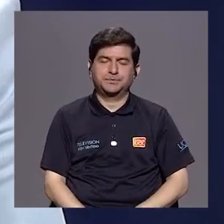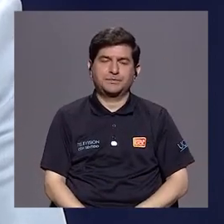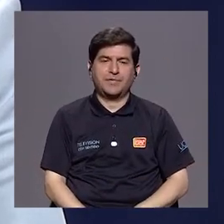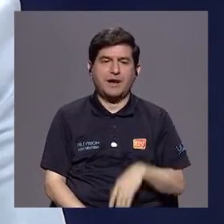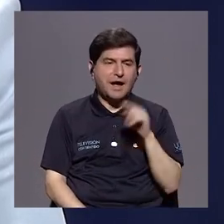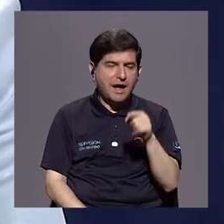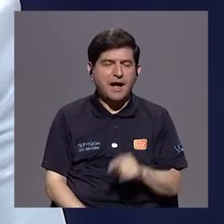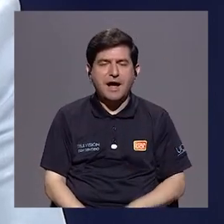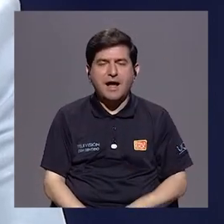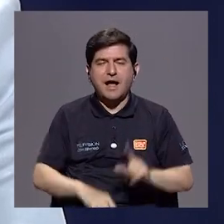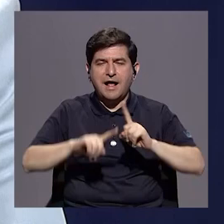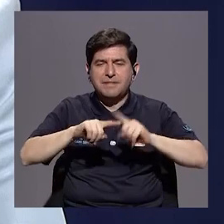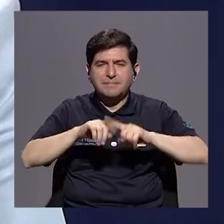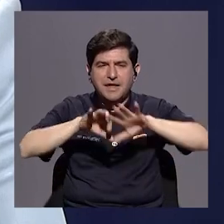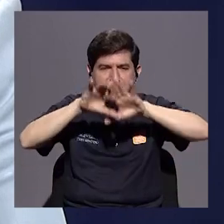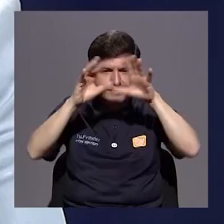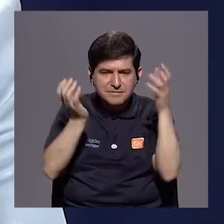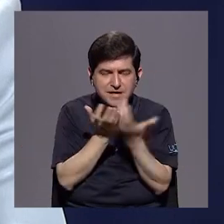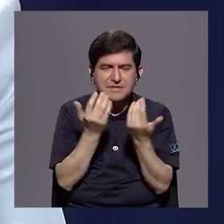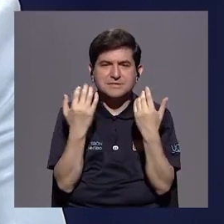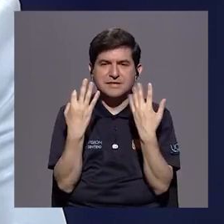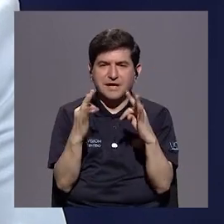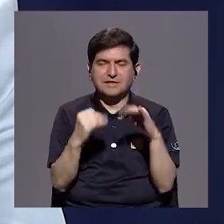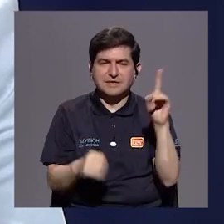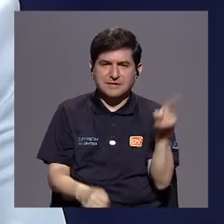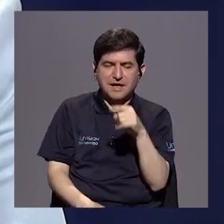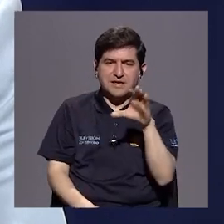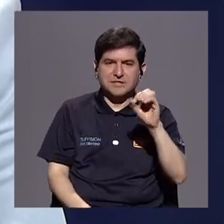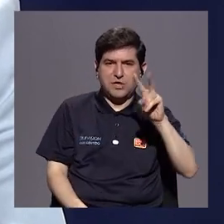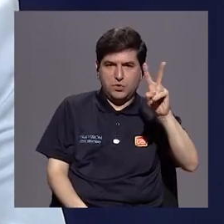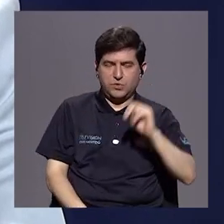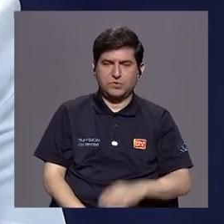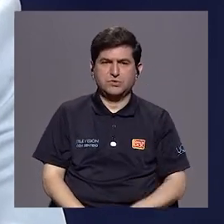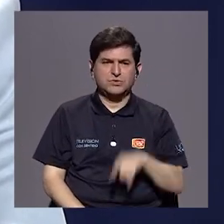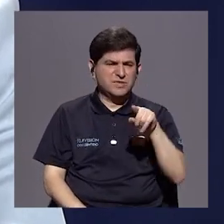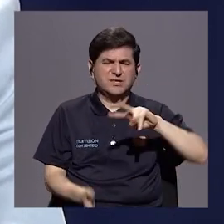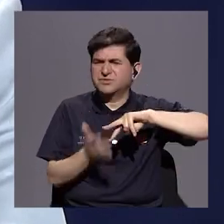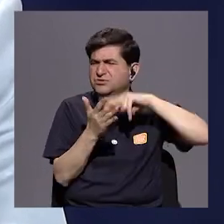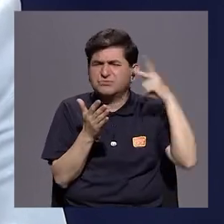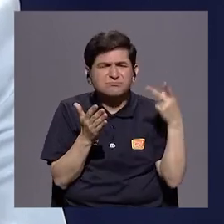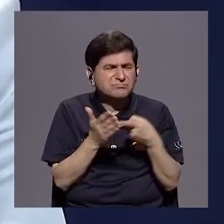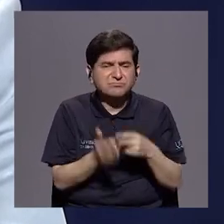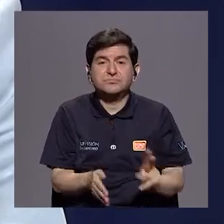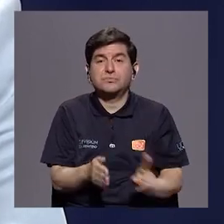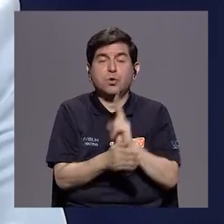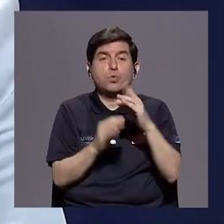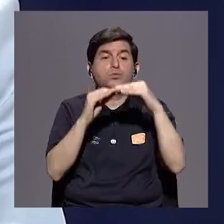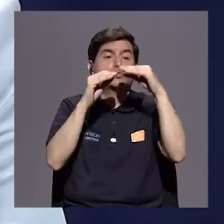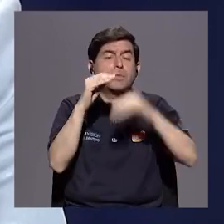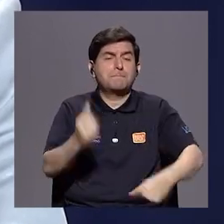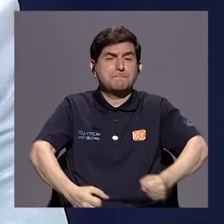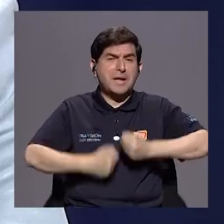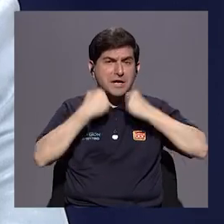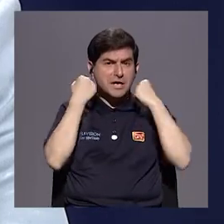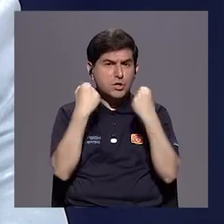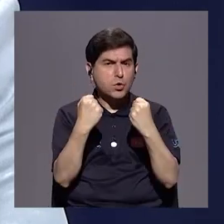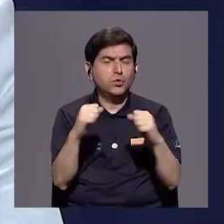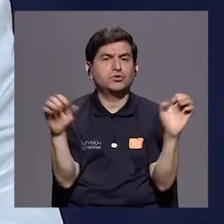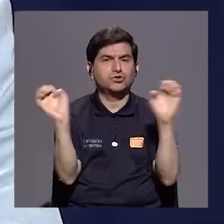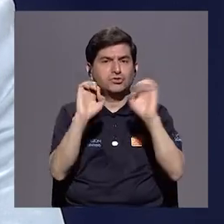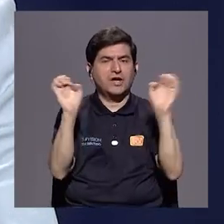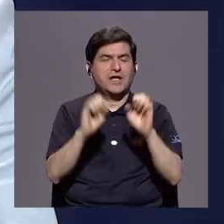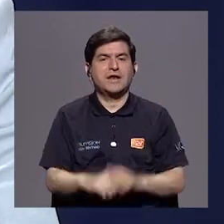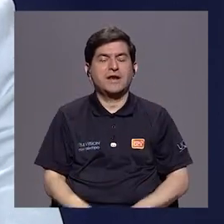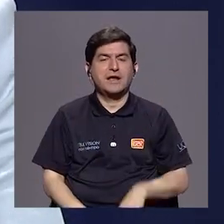tendencia global hacia la descarbonización y esto se traduce en un uso menos intensivo de energía